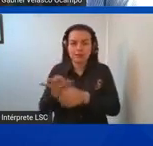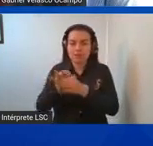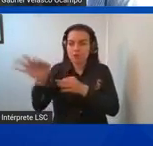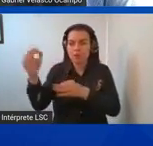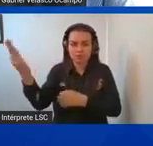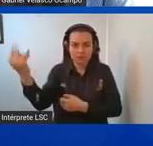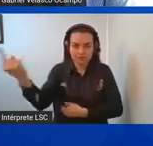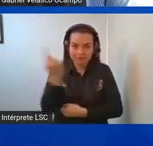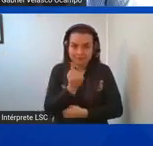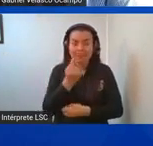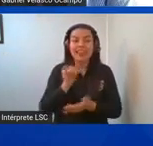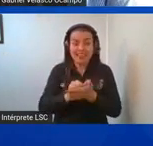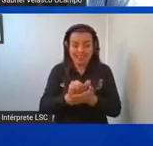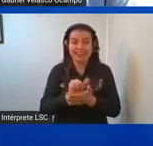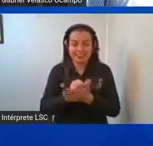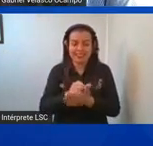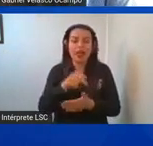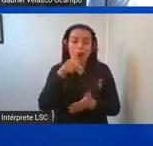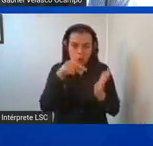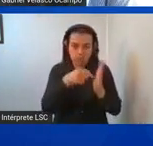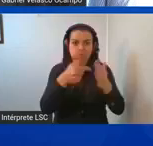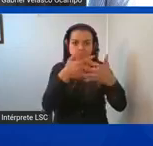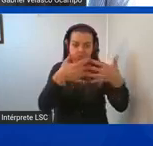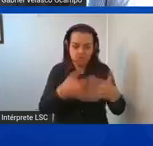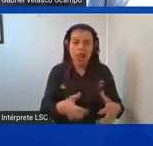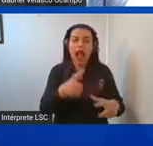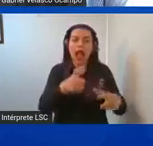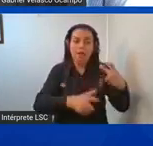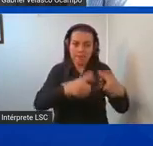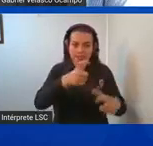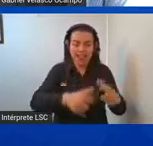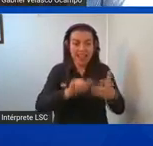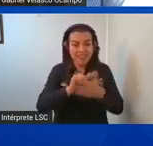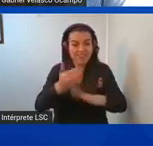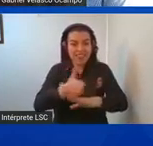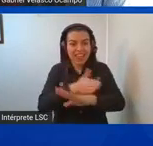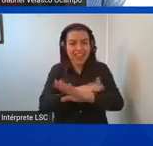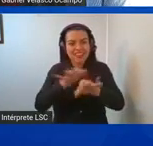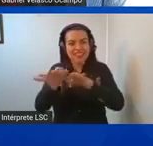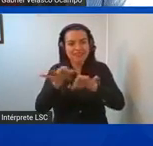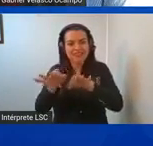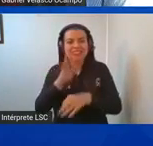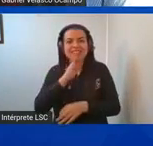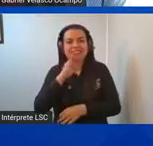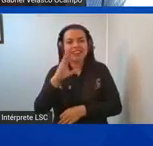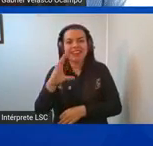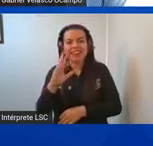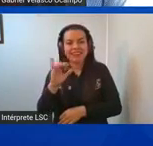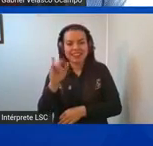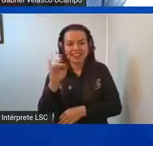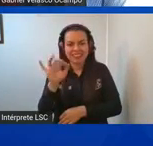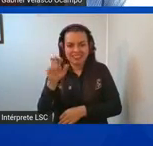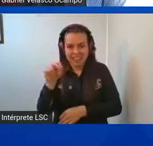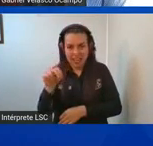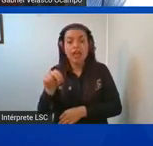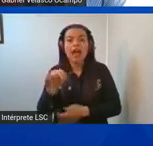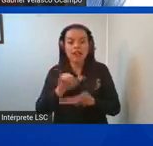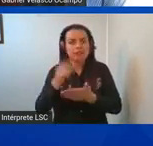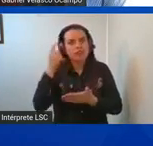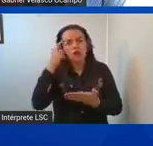como venía en cámara, y era lo que estaba explicando mi querido colega Cristian. Ahí está cómo el gobierno lo va a reglamentar.